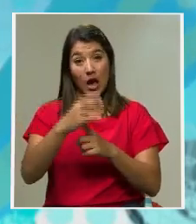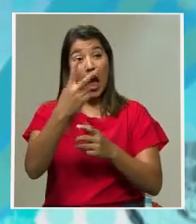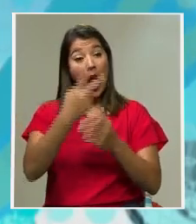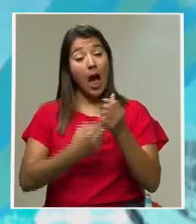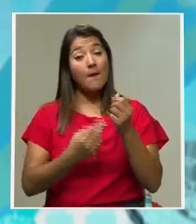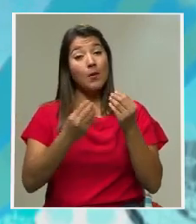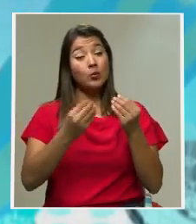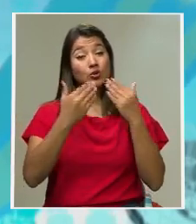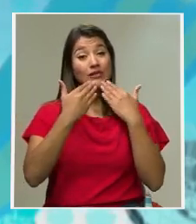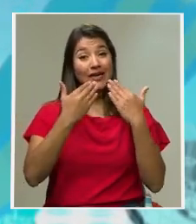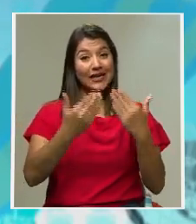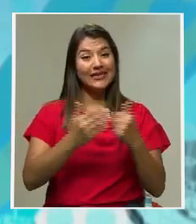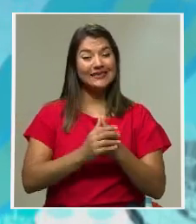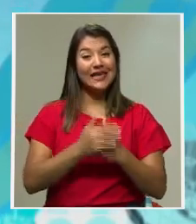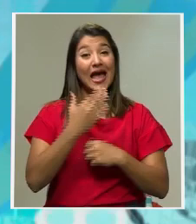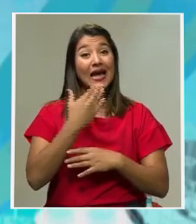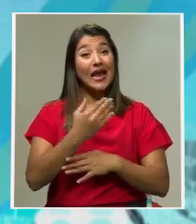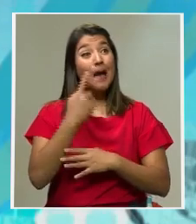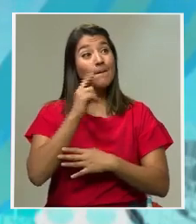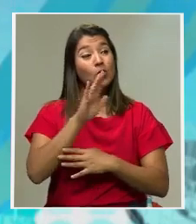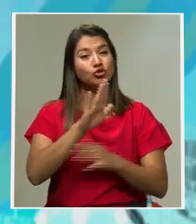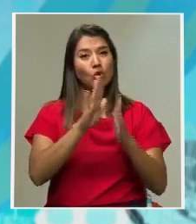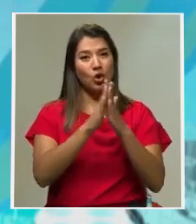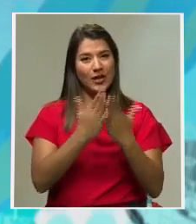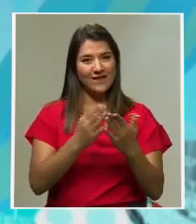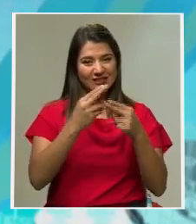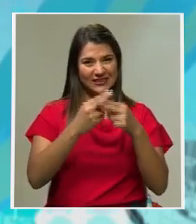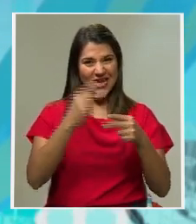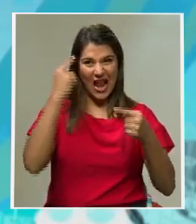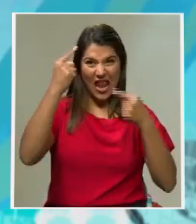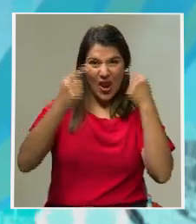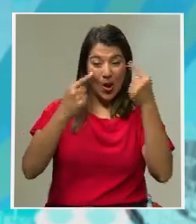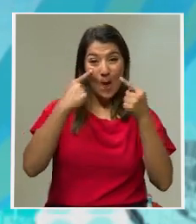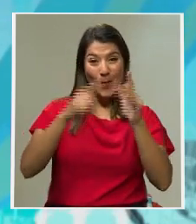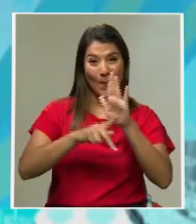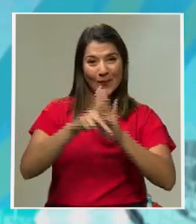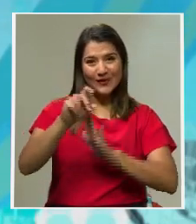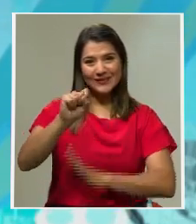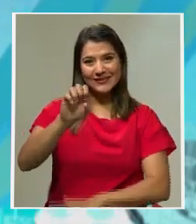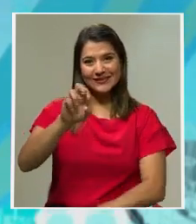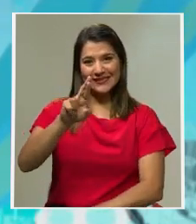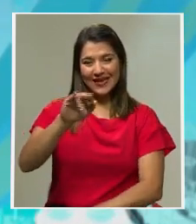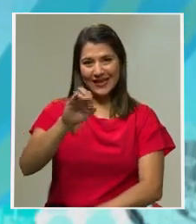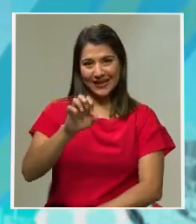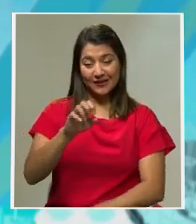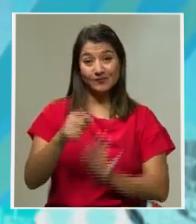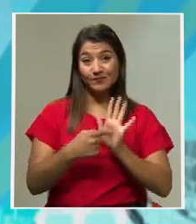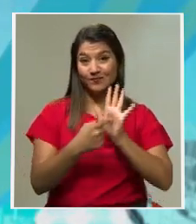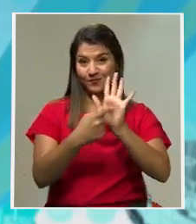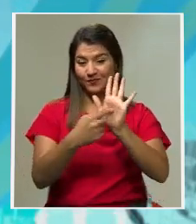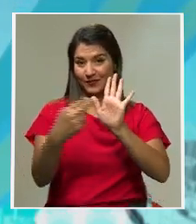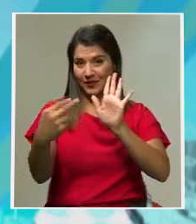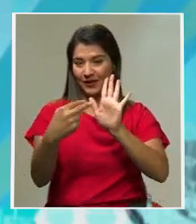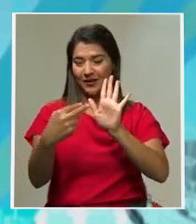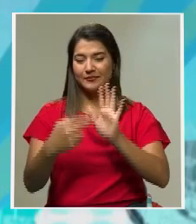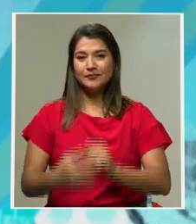muchísimas gracias. Gracias por el libro Locos por las series. Aquí está el libro. Ahí